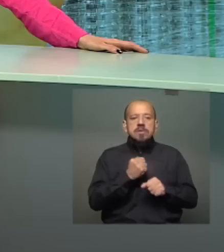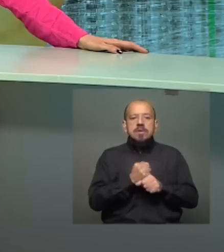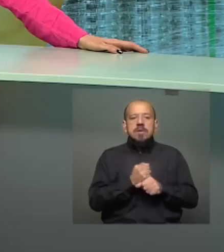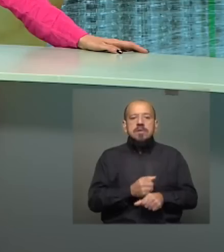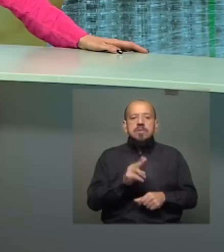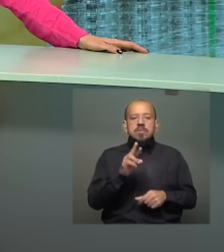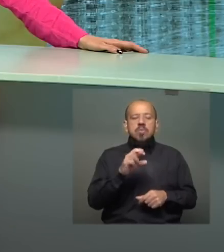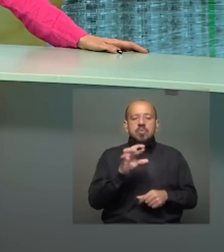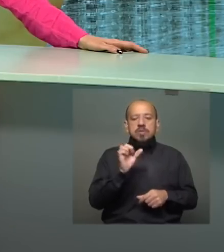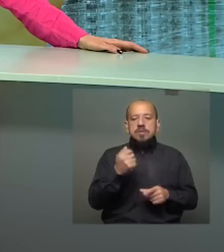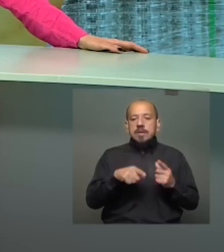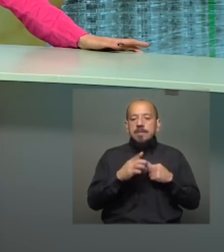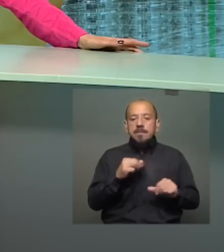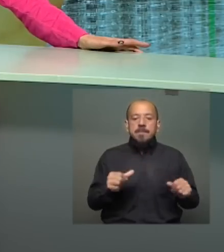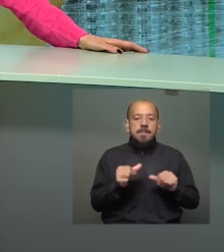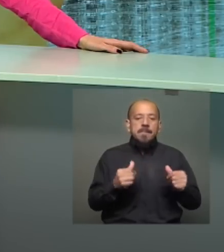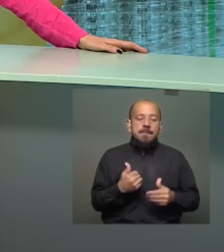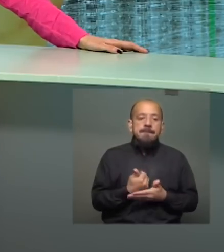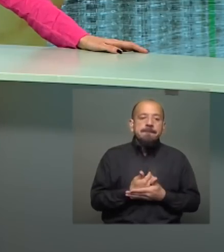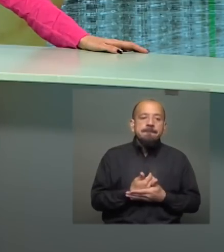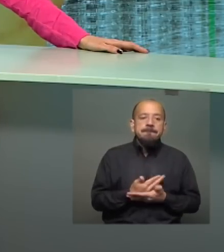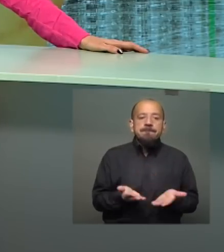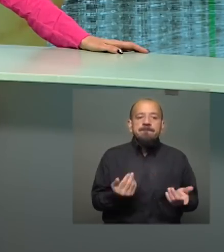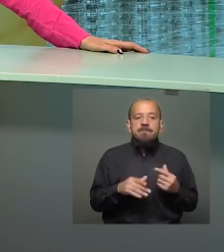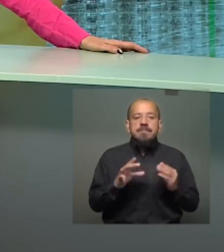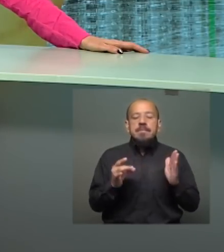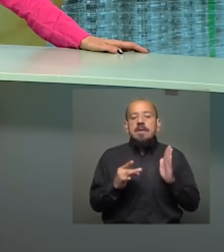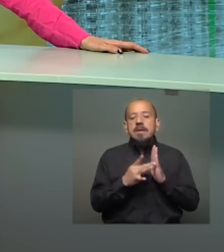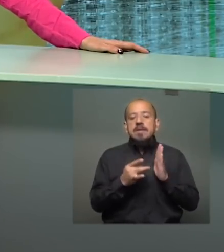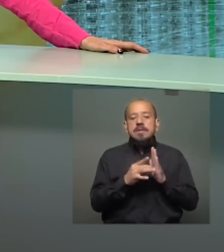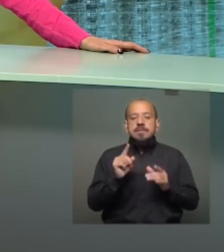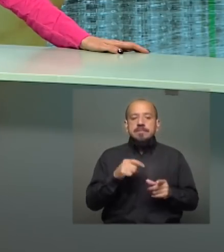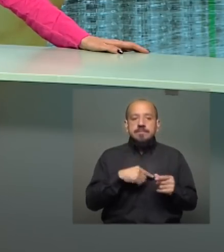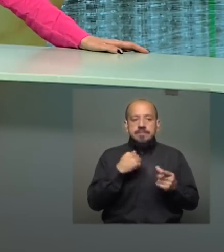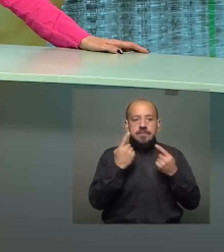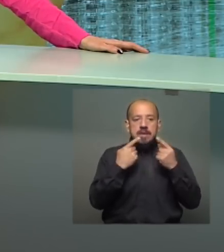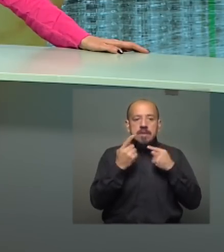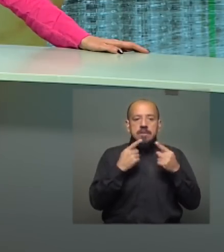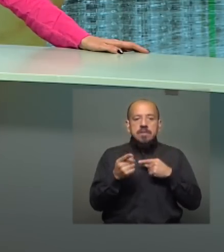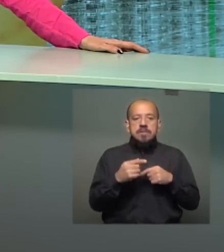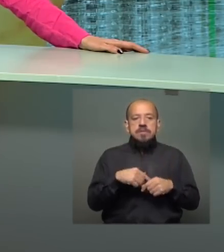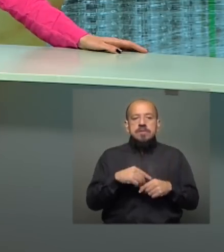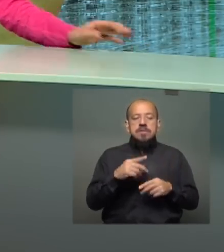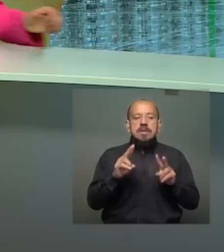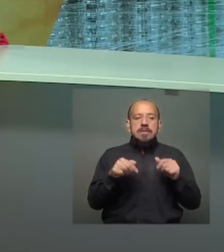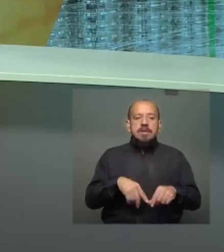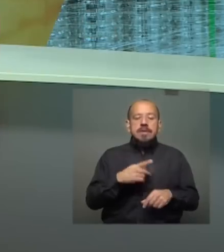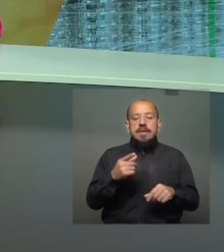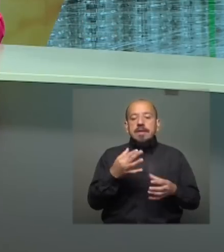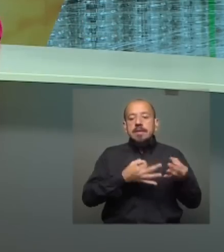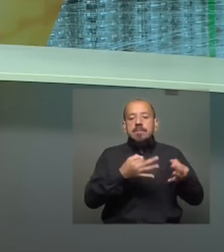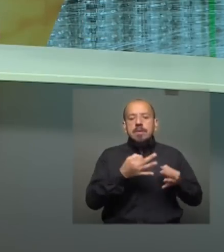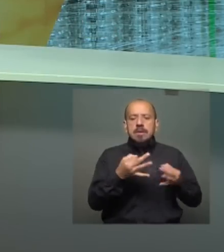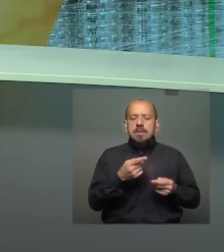la urcea haciendo muestreos para medir justamente la calidad del agua y hablamos con Alejandra sixto que es doctora en química y dijo que